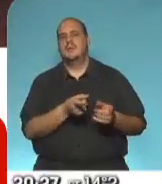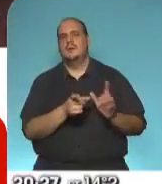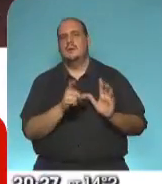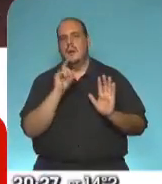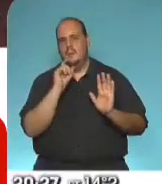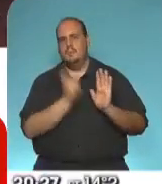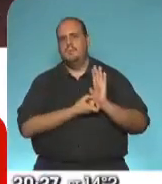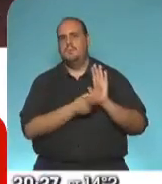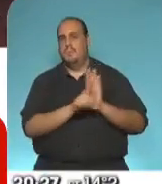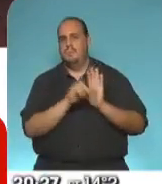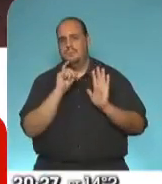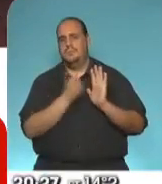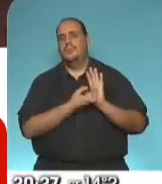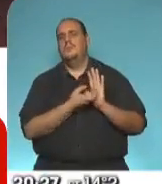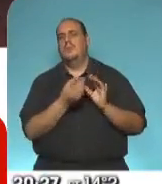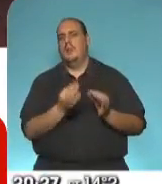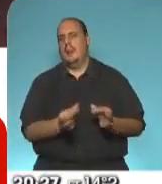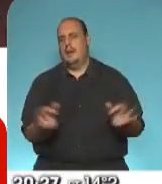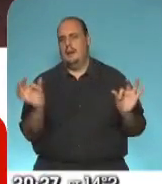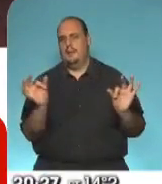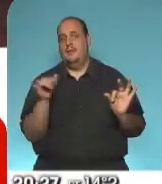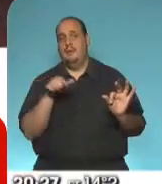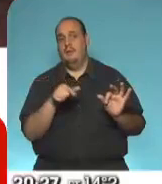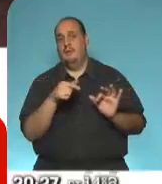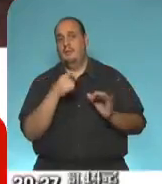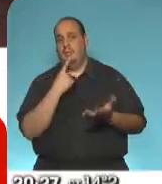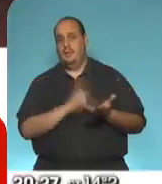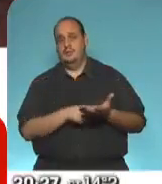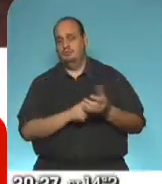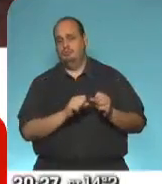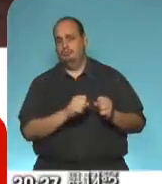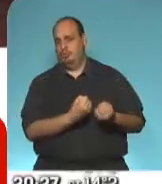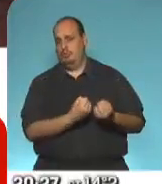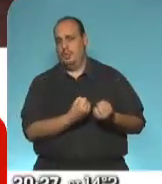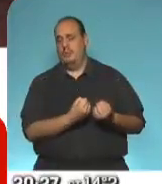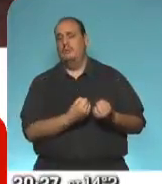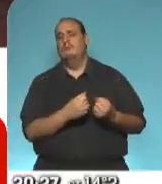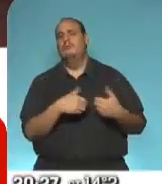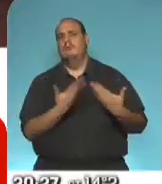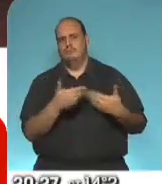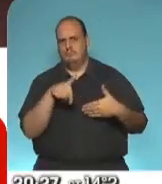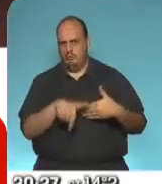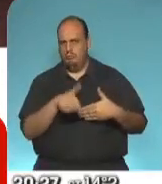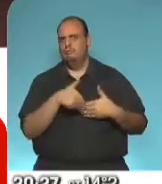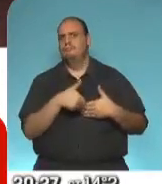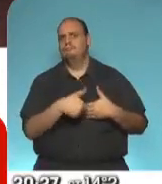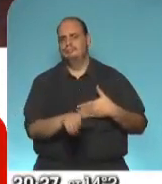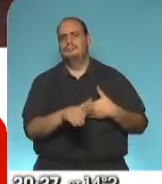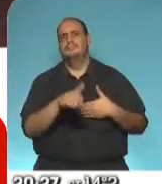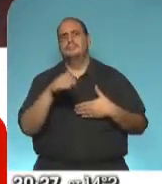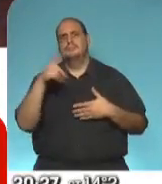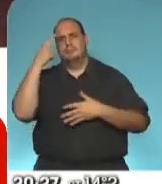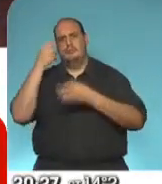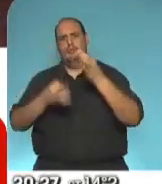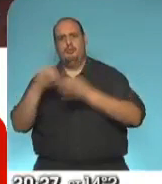delitos leves. Ese fallo fue suspendido, por lo tanto, a partir de ese fallo, de ahora en más, la Corte va a tener